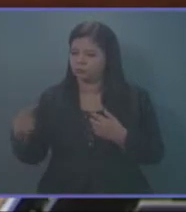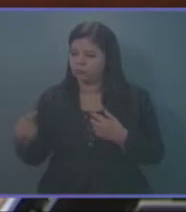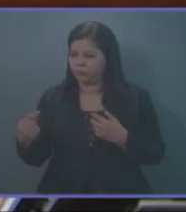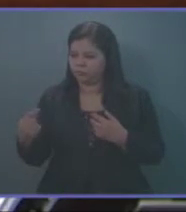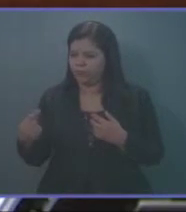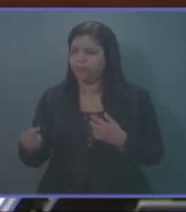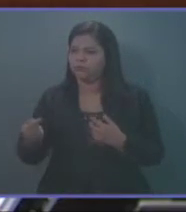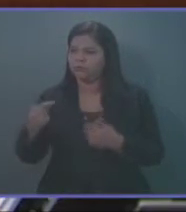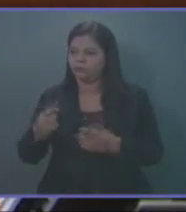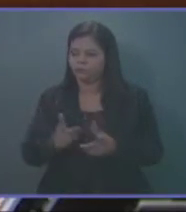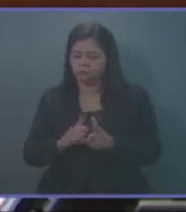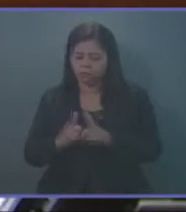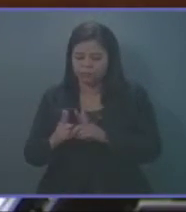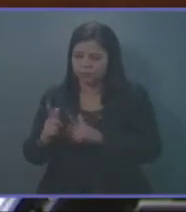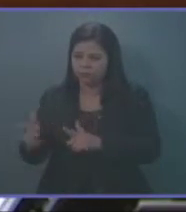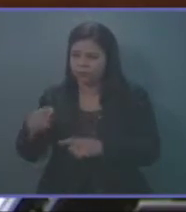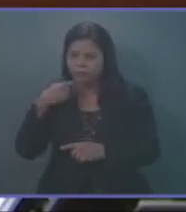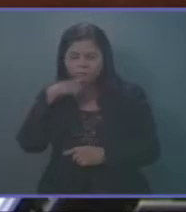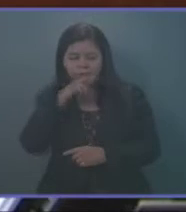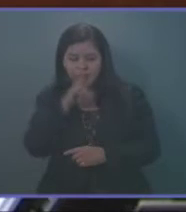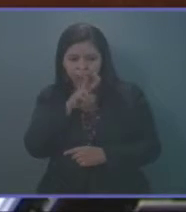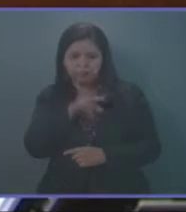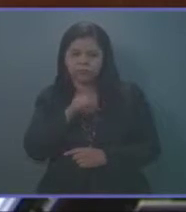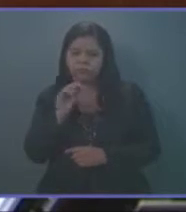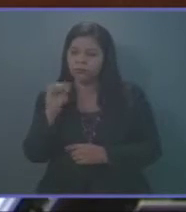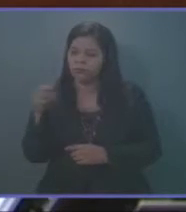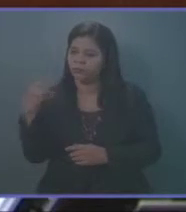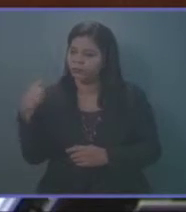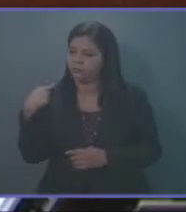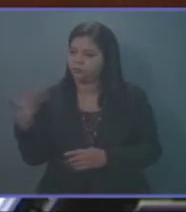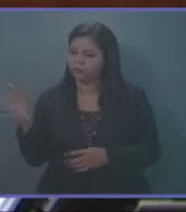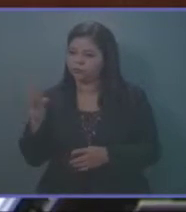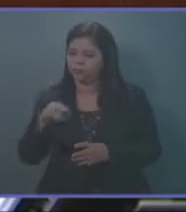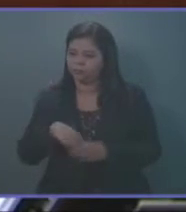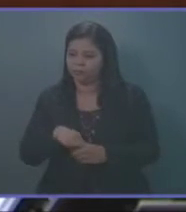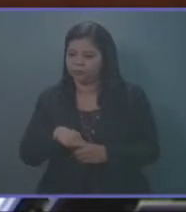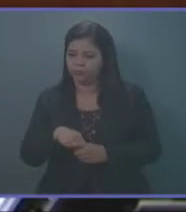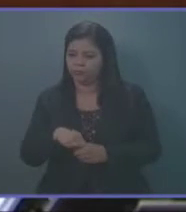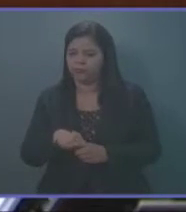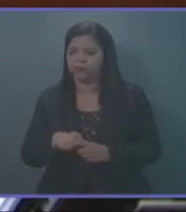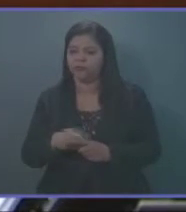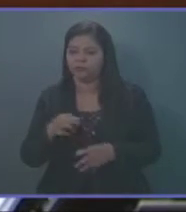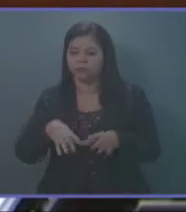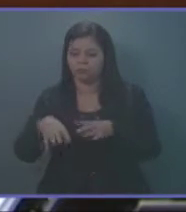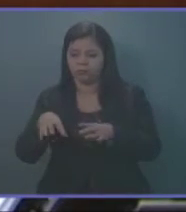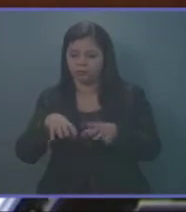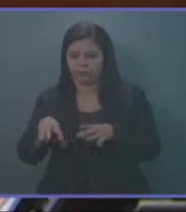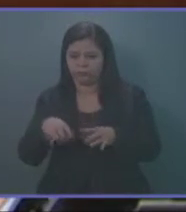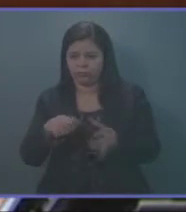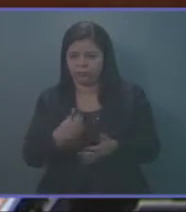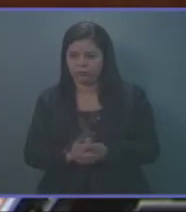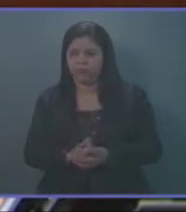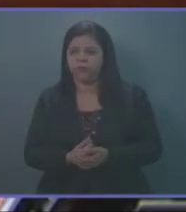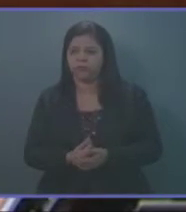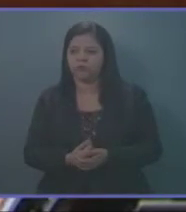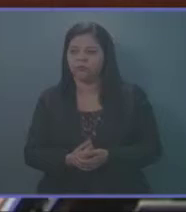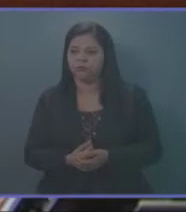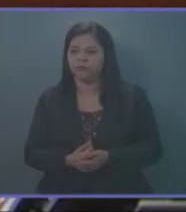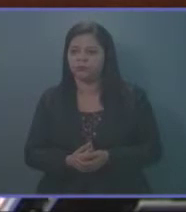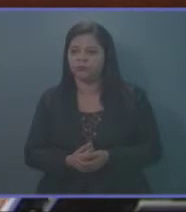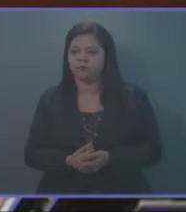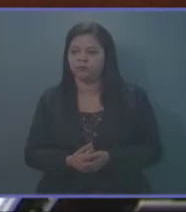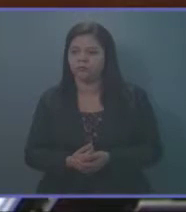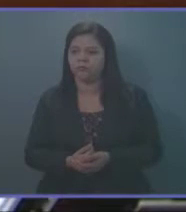fmln miembro de la directiva departamental del fmln también también